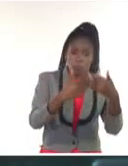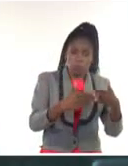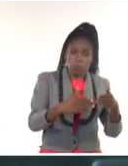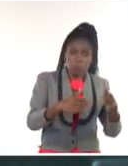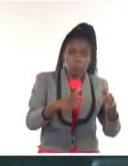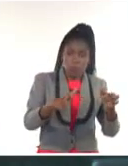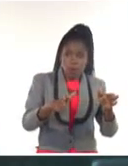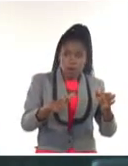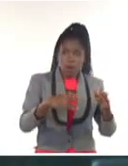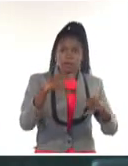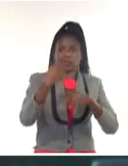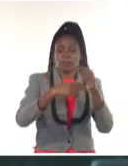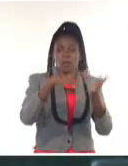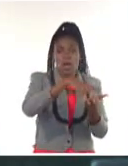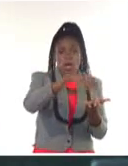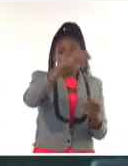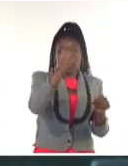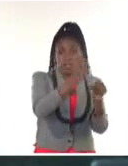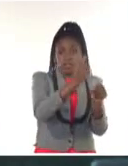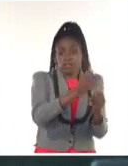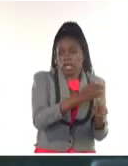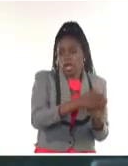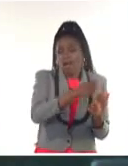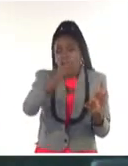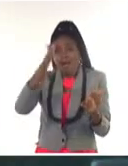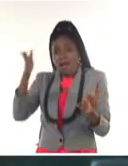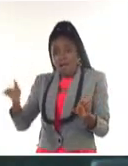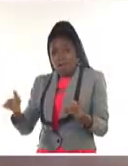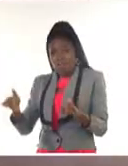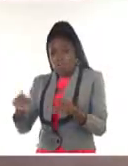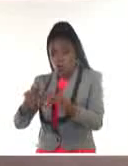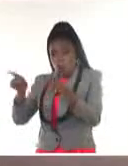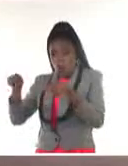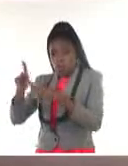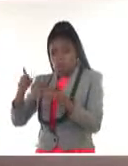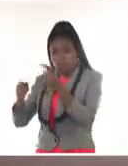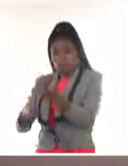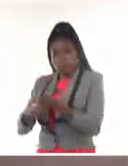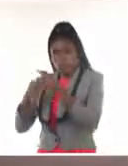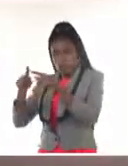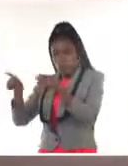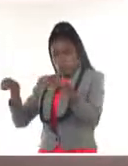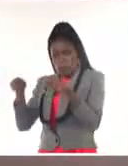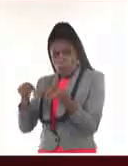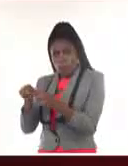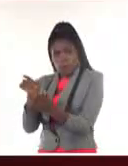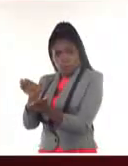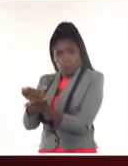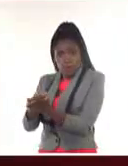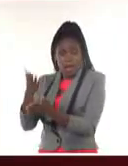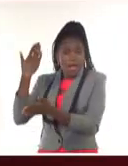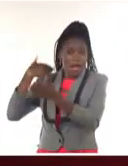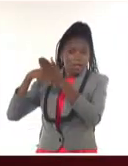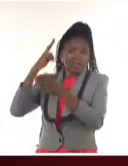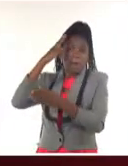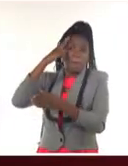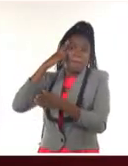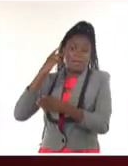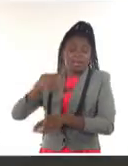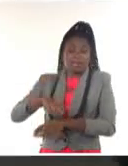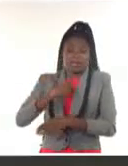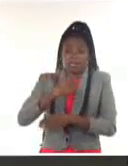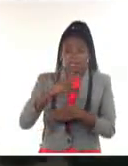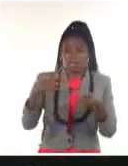desfile inaugural que estará de la Plaza de los Trabajadores hasta el Casino Campestre. Como obsequio a la antigua villa, artistas y